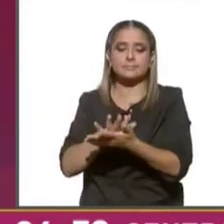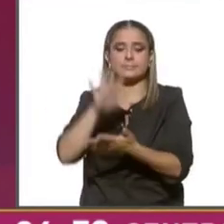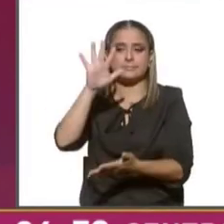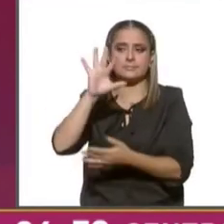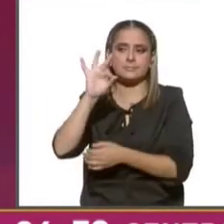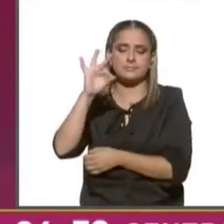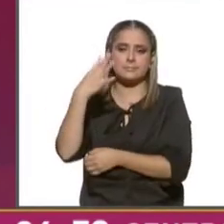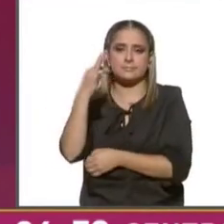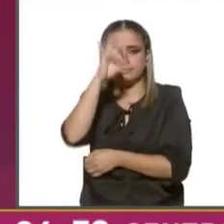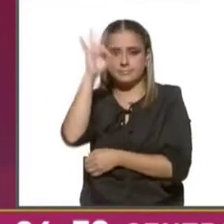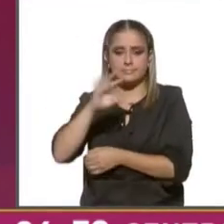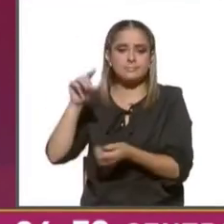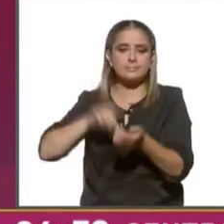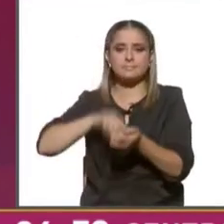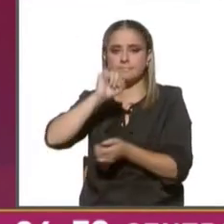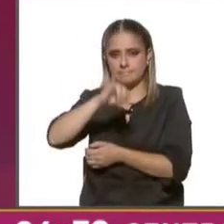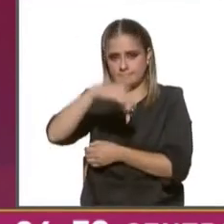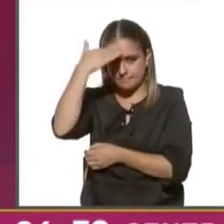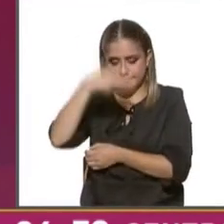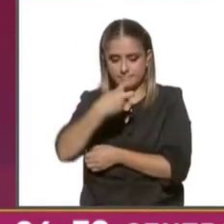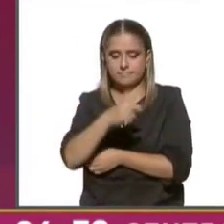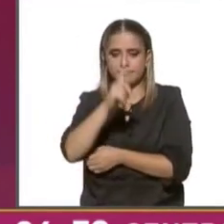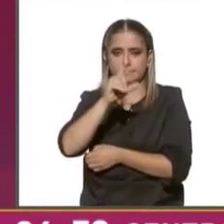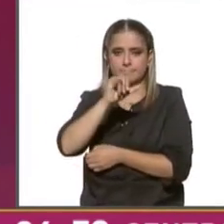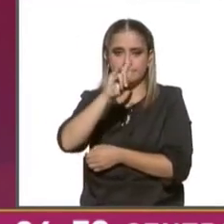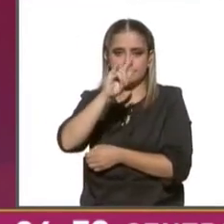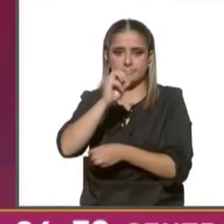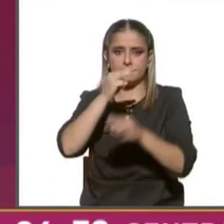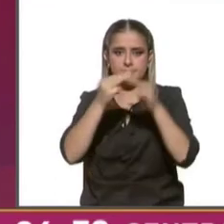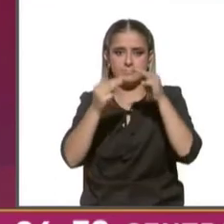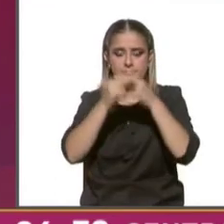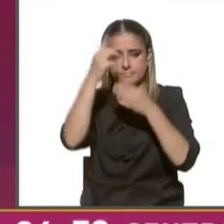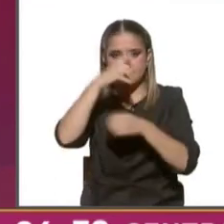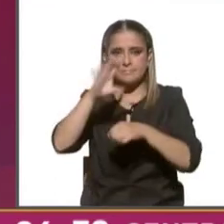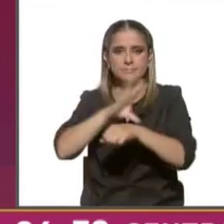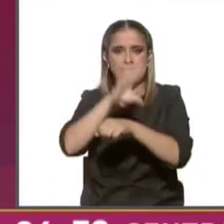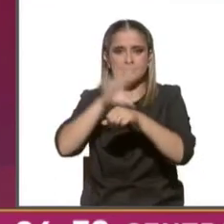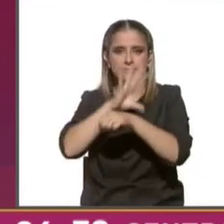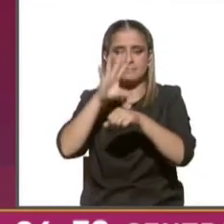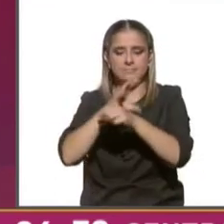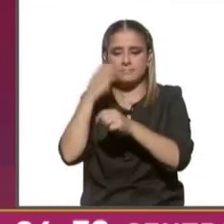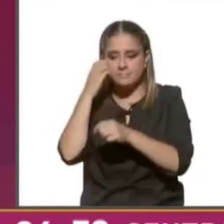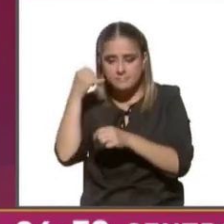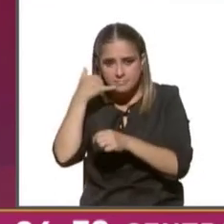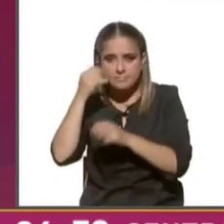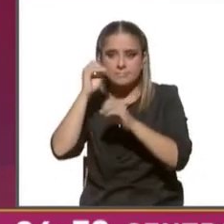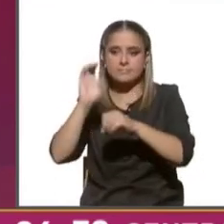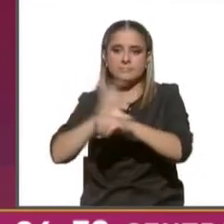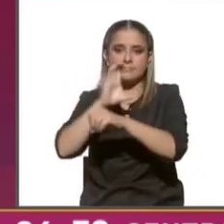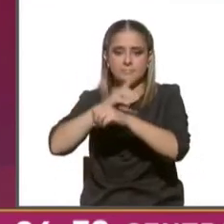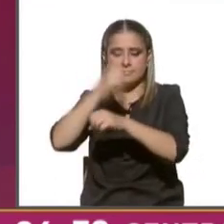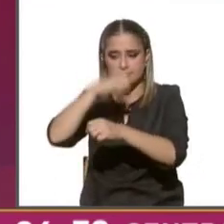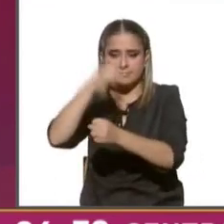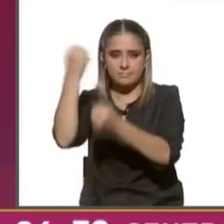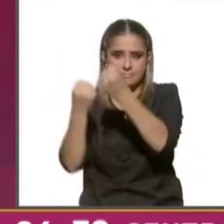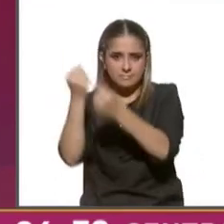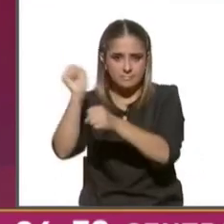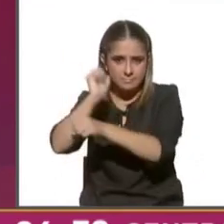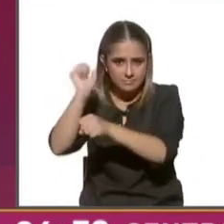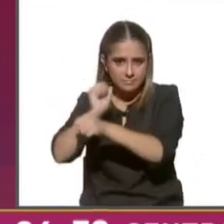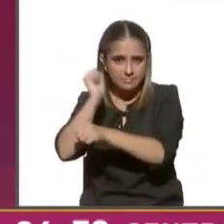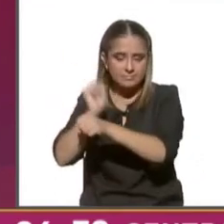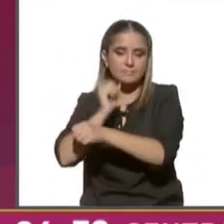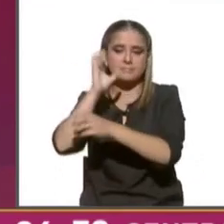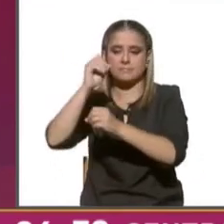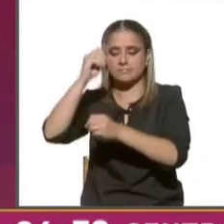marginalmente 44%. Me parece que para ser un tema tan especializado o incluso sofisticado son niveles